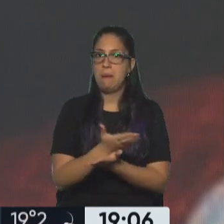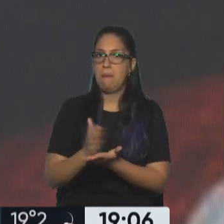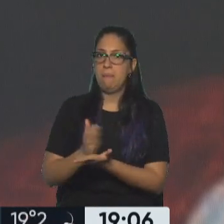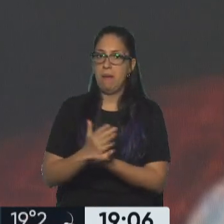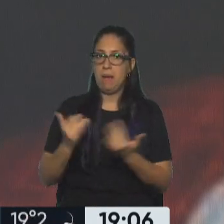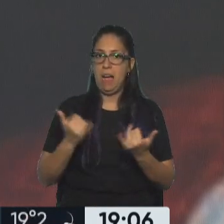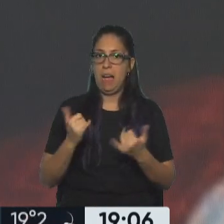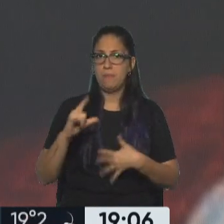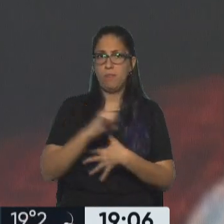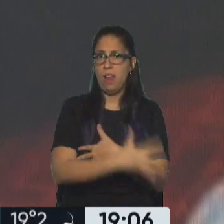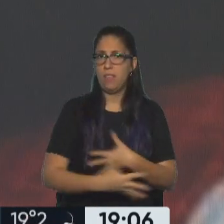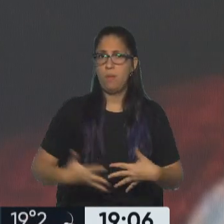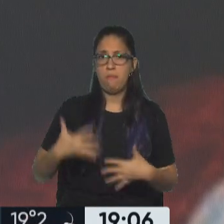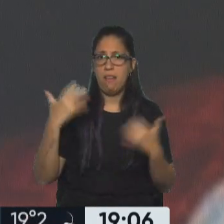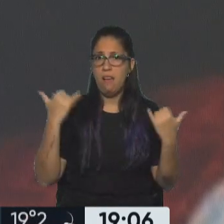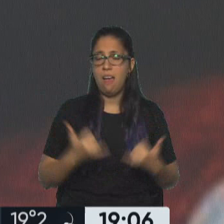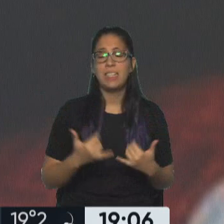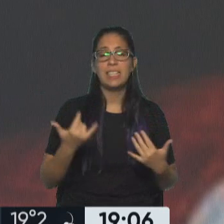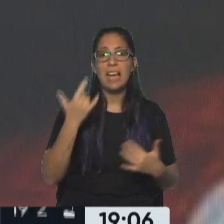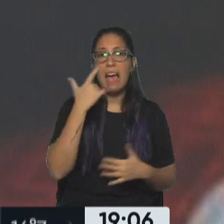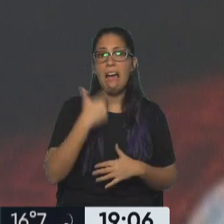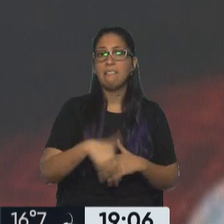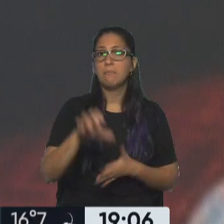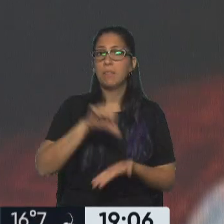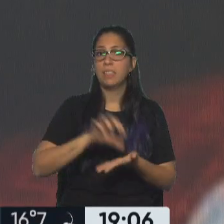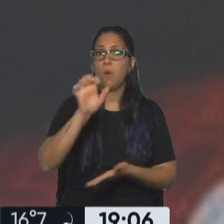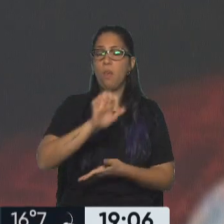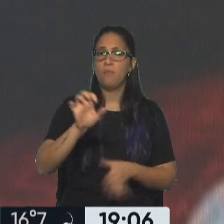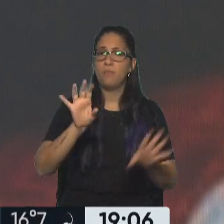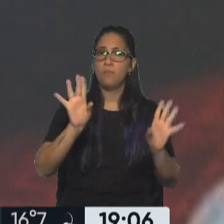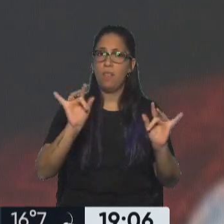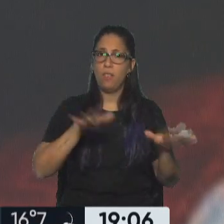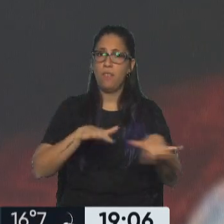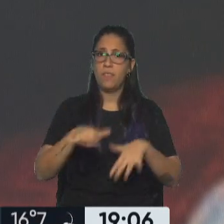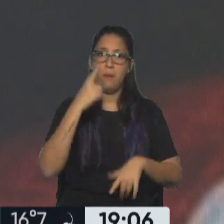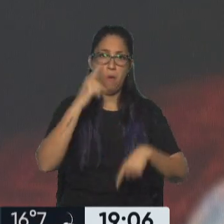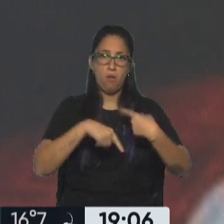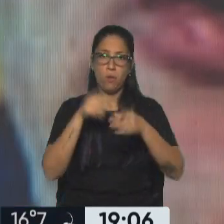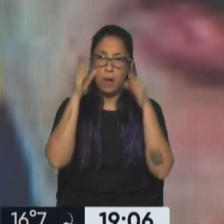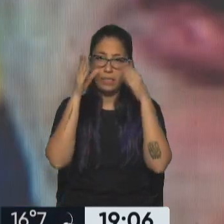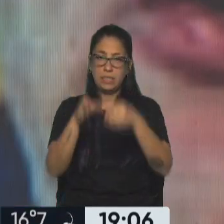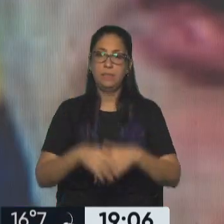gobiernos de Latinoamérica. Así que bueno, un panorama en Ecuador bastante complejo que por supuesto lo vamos a seguir de cerca. Muchas gracias.